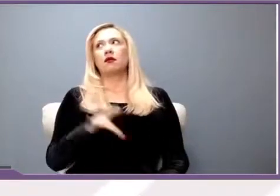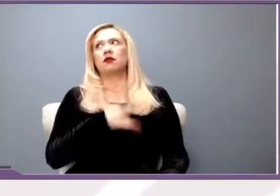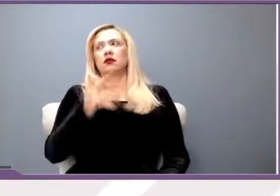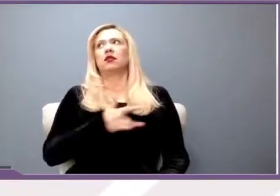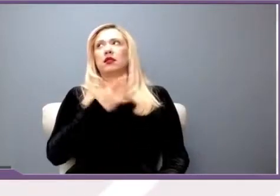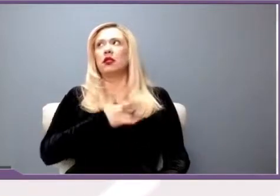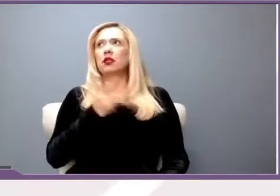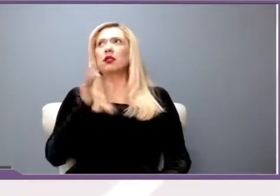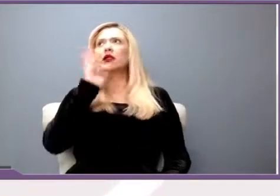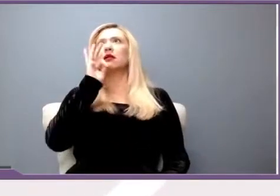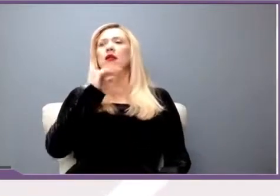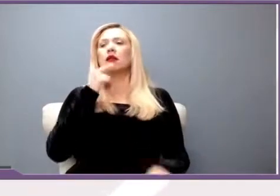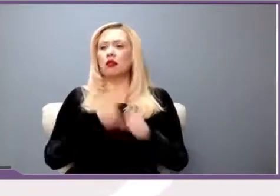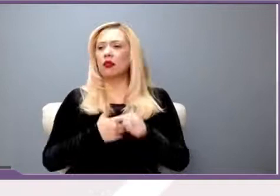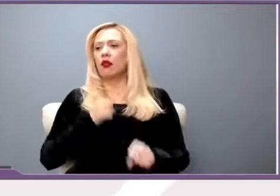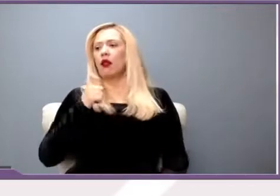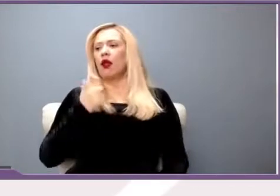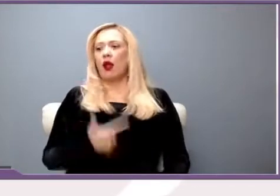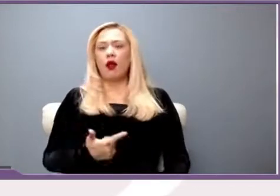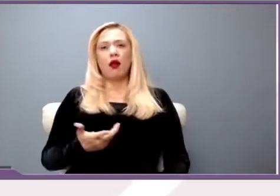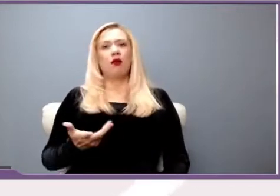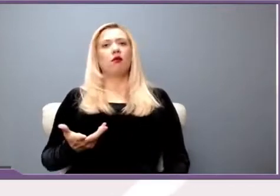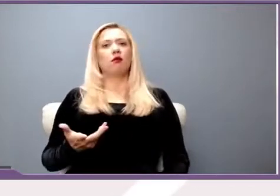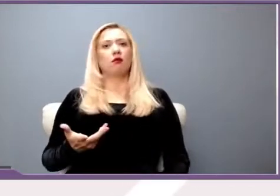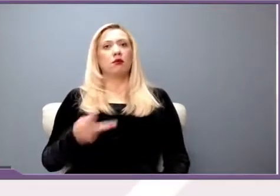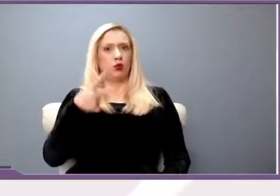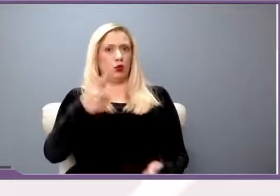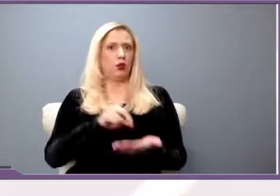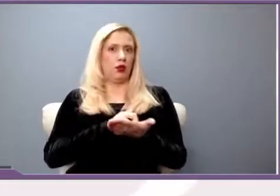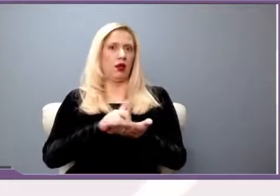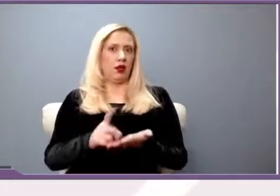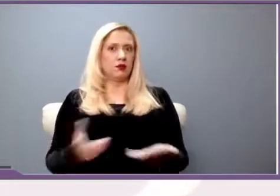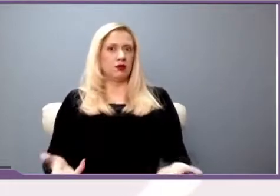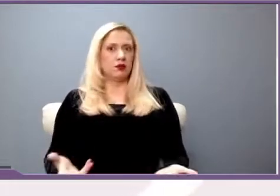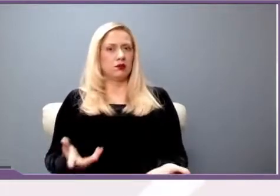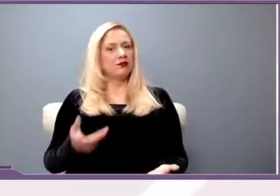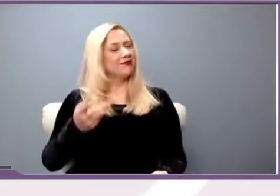salud, su vida y también el ejercicio de sus derechos.